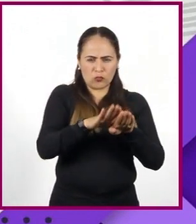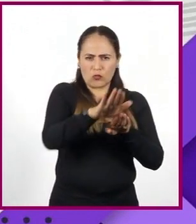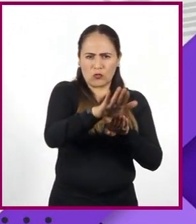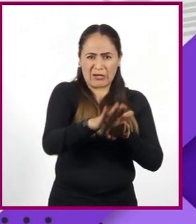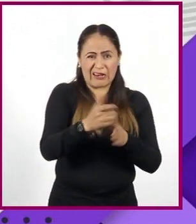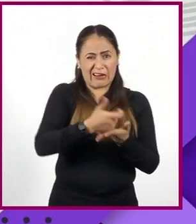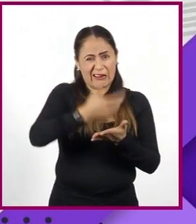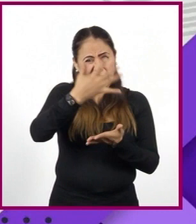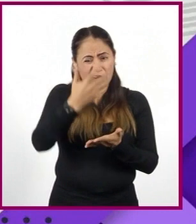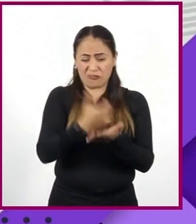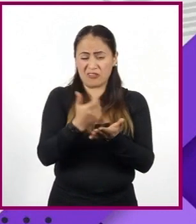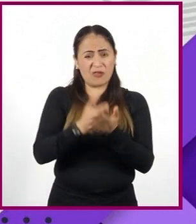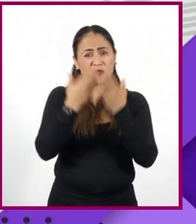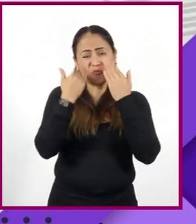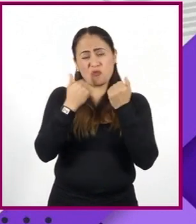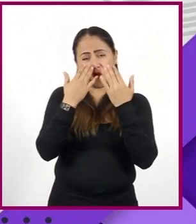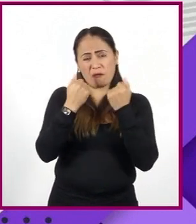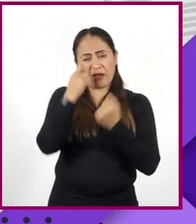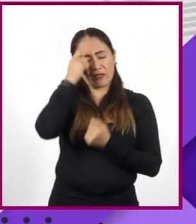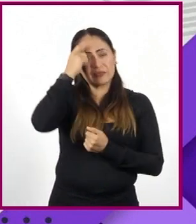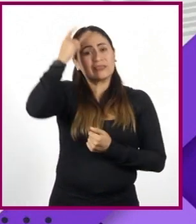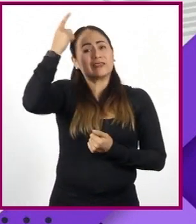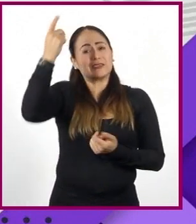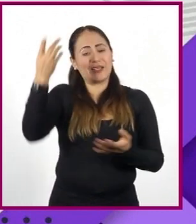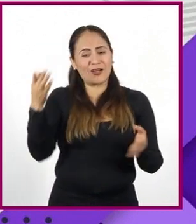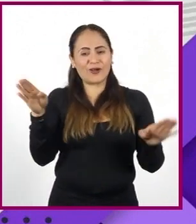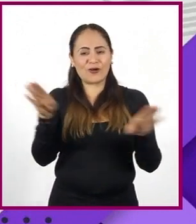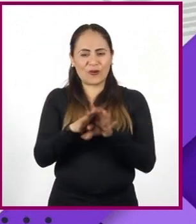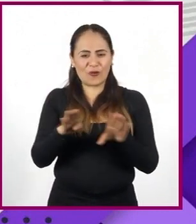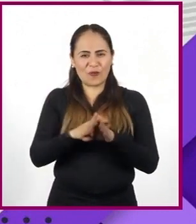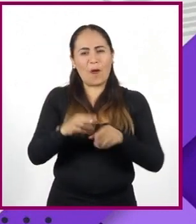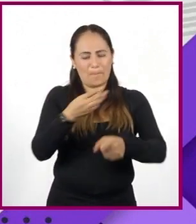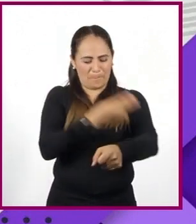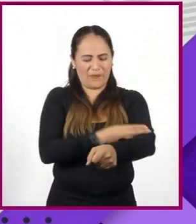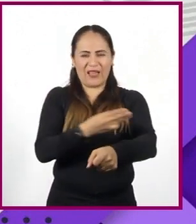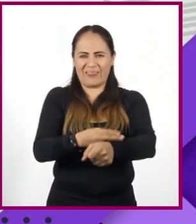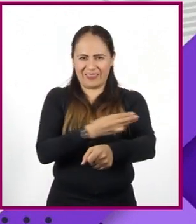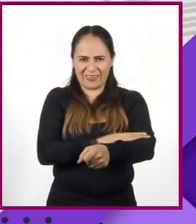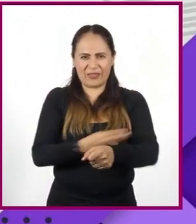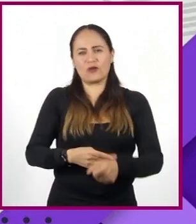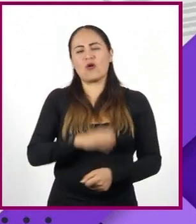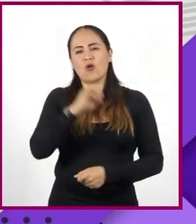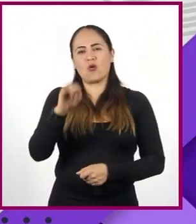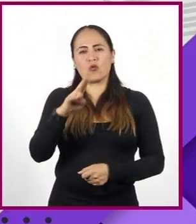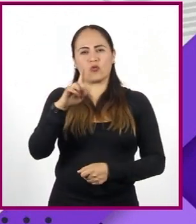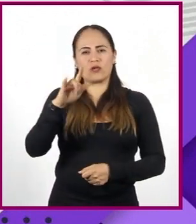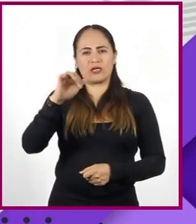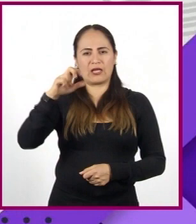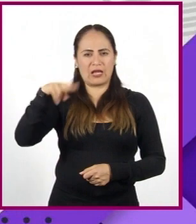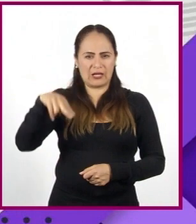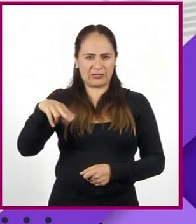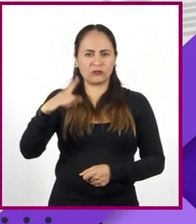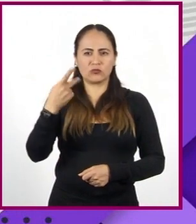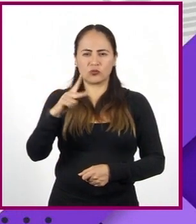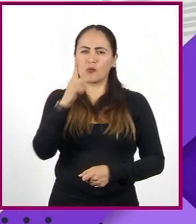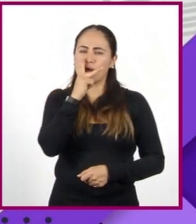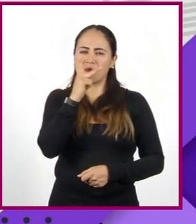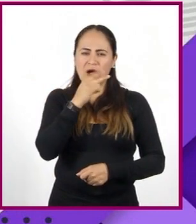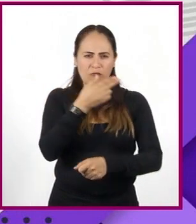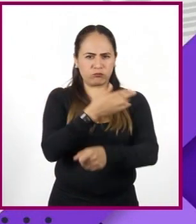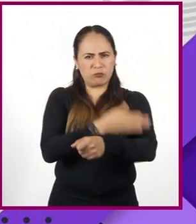dinero. Se nos ocurrió hacerlas con maderas. El papá de Julián es carpintero y nos